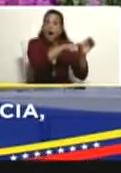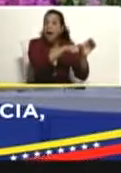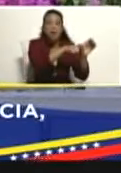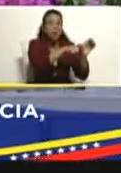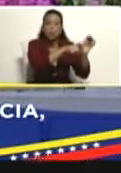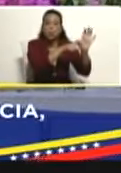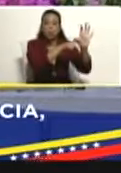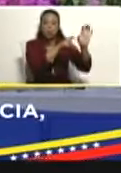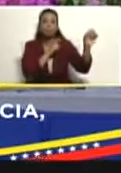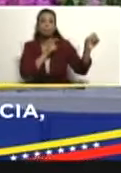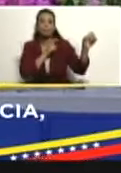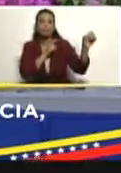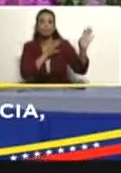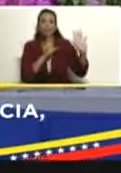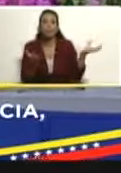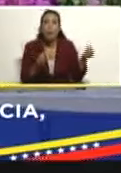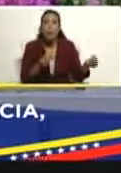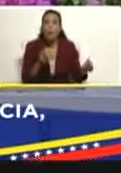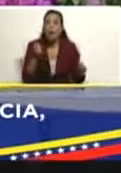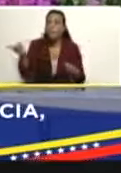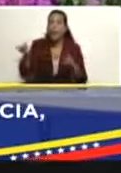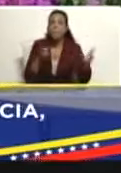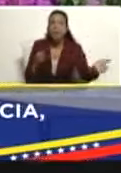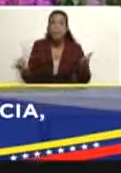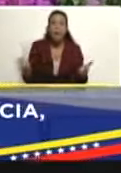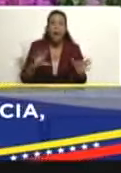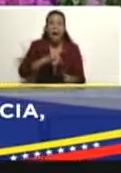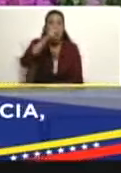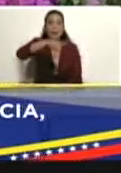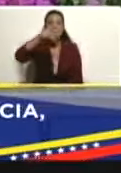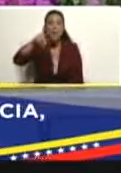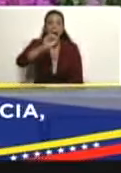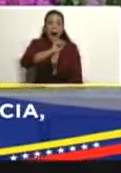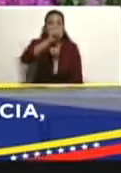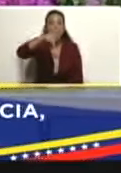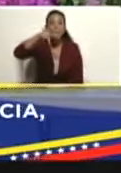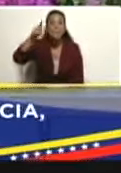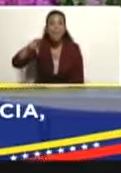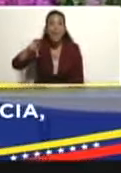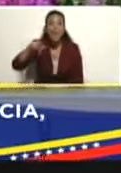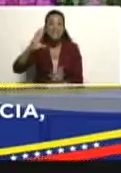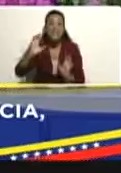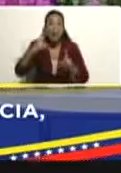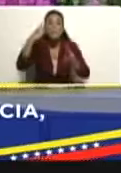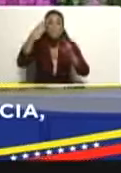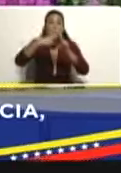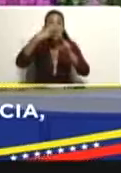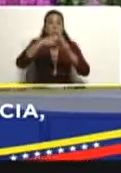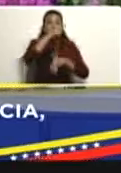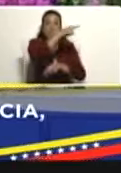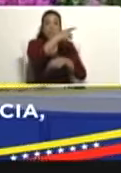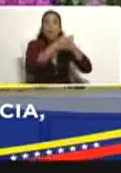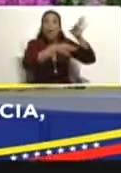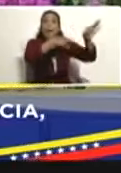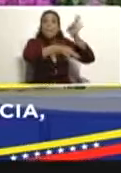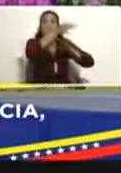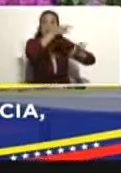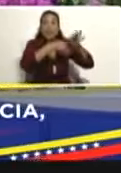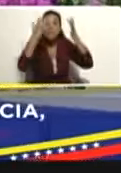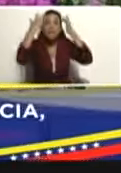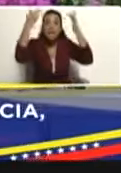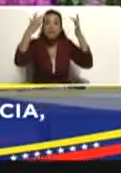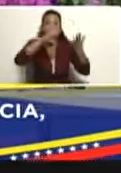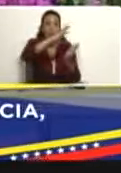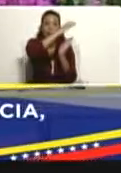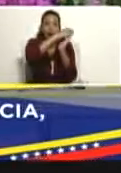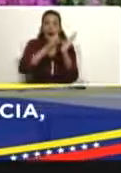hablan por aquí y por allá de las aplicaciones y hasta de los peligros, dicen ellos, de la inteligencia